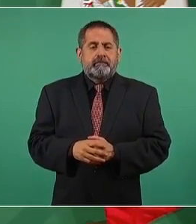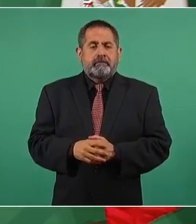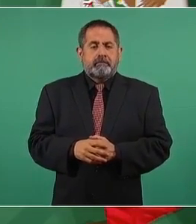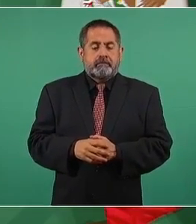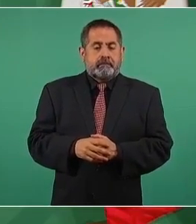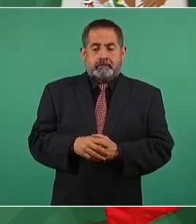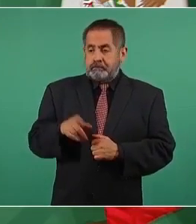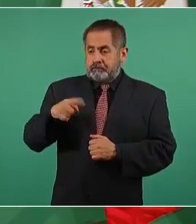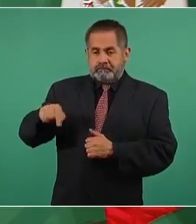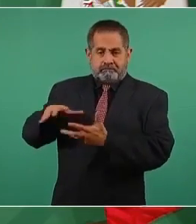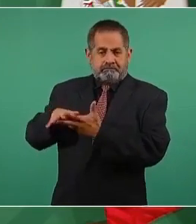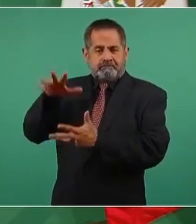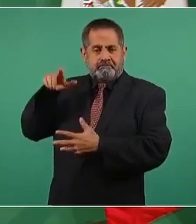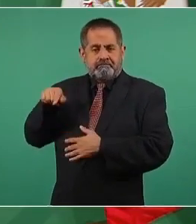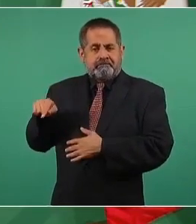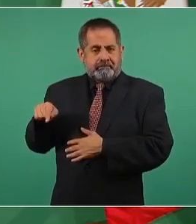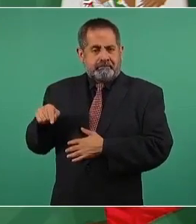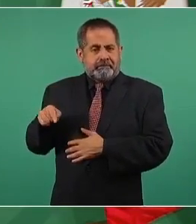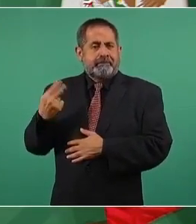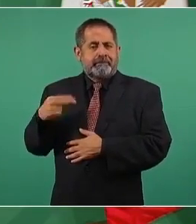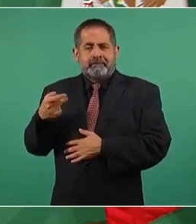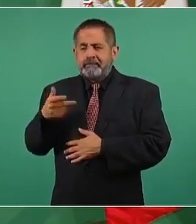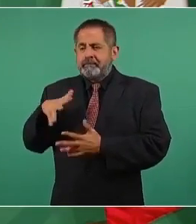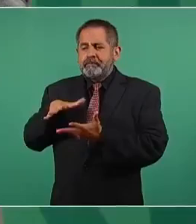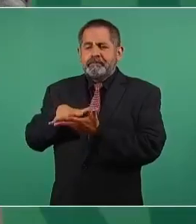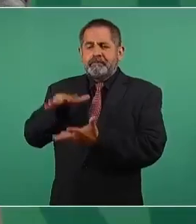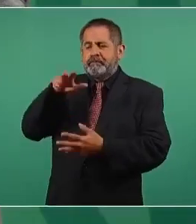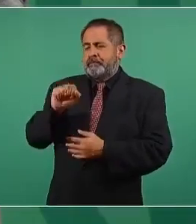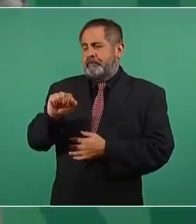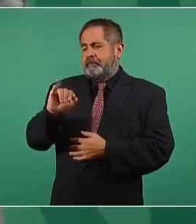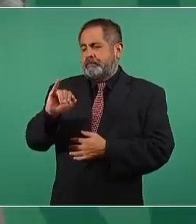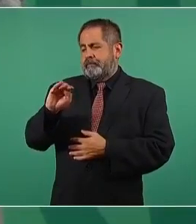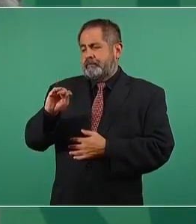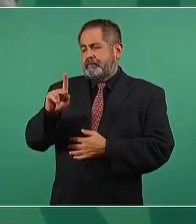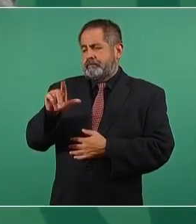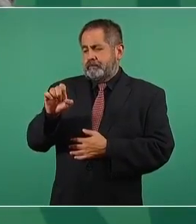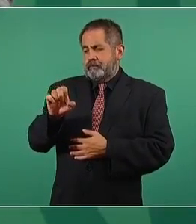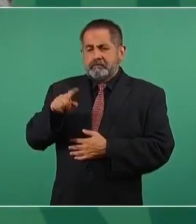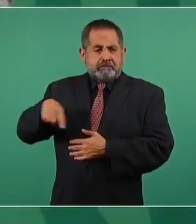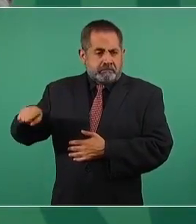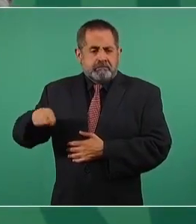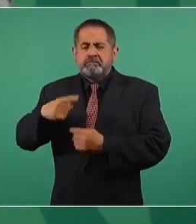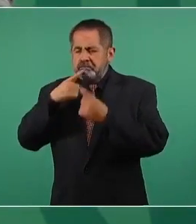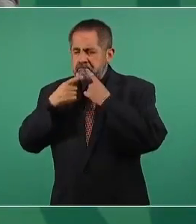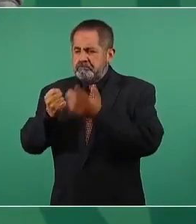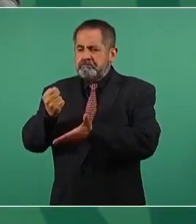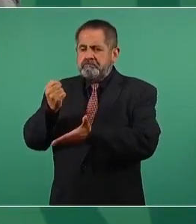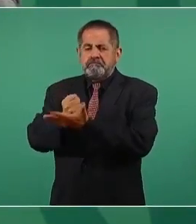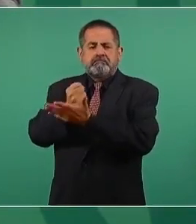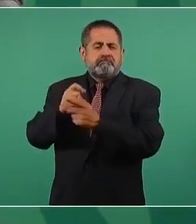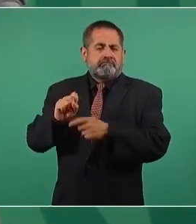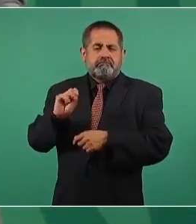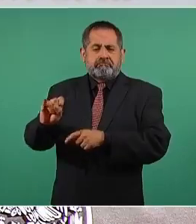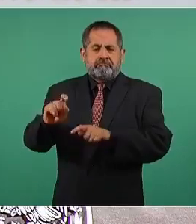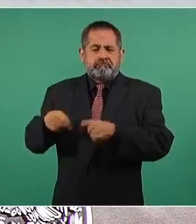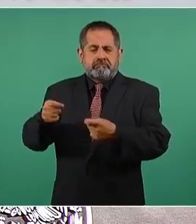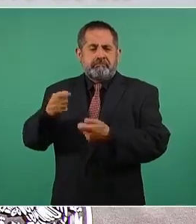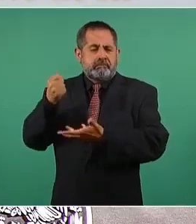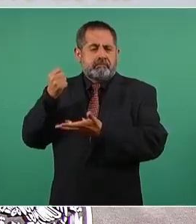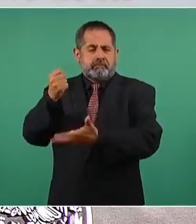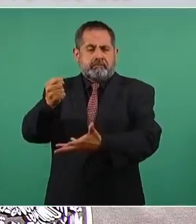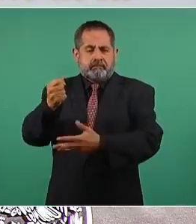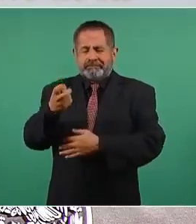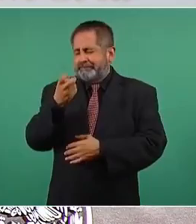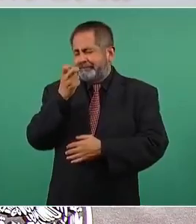Con esa mayoría se garantiza la aprobación del presupuesto, que es lo